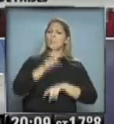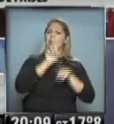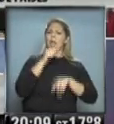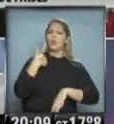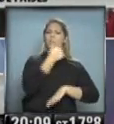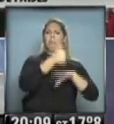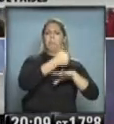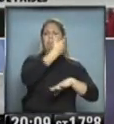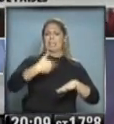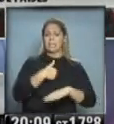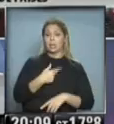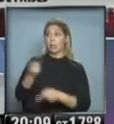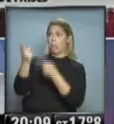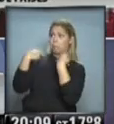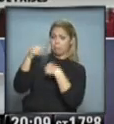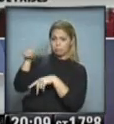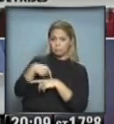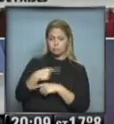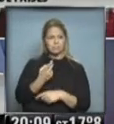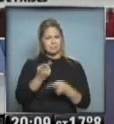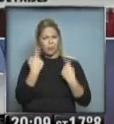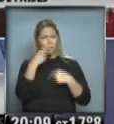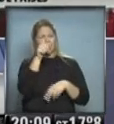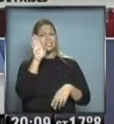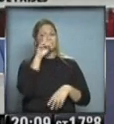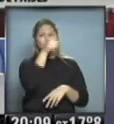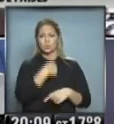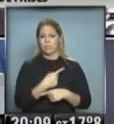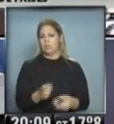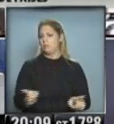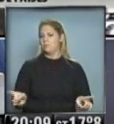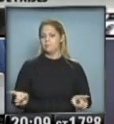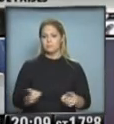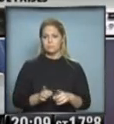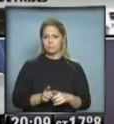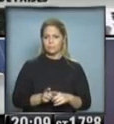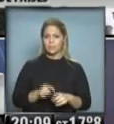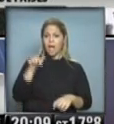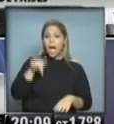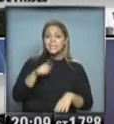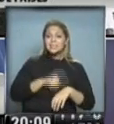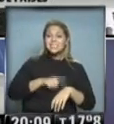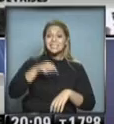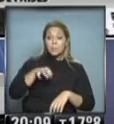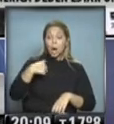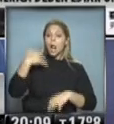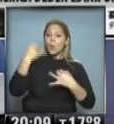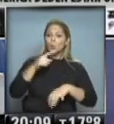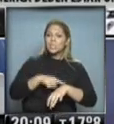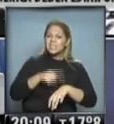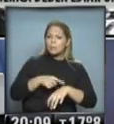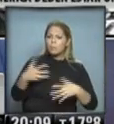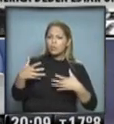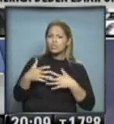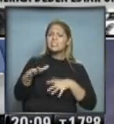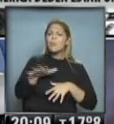presidentes y gobiernos estén sometidos al gobierno de Estados Unidos. Son tiempos, estamos en tiempos de pueblos